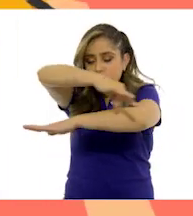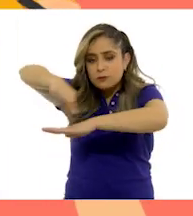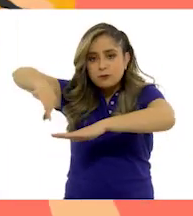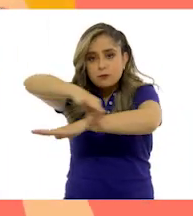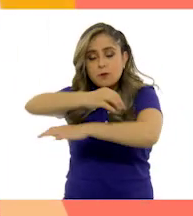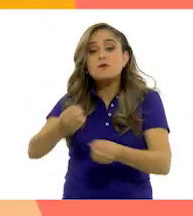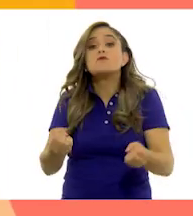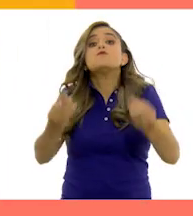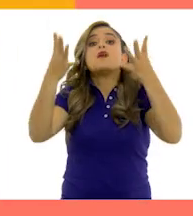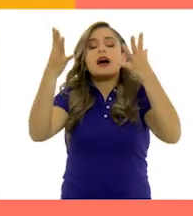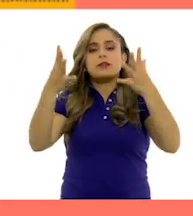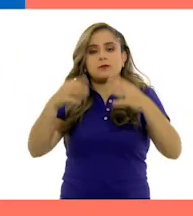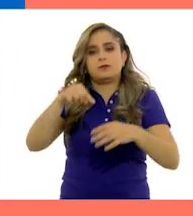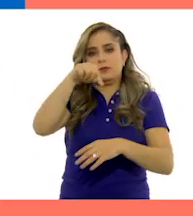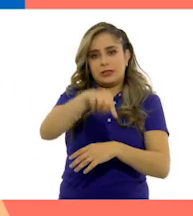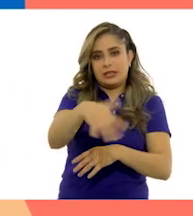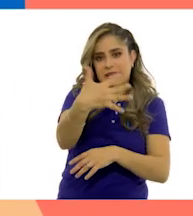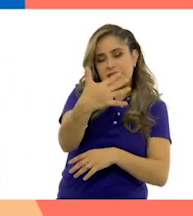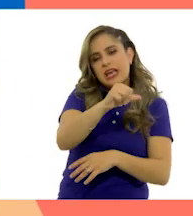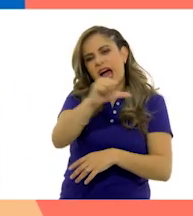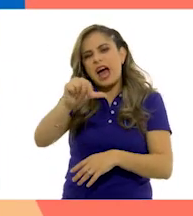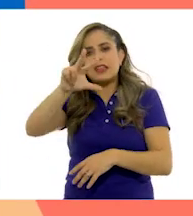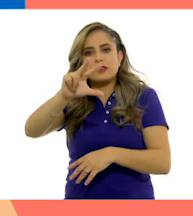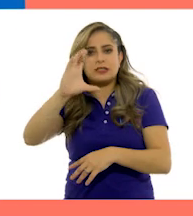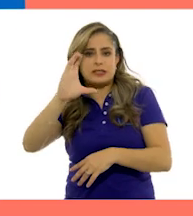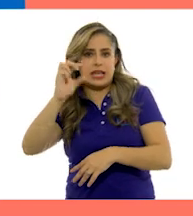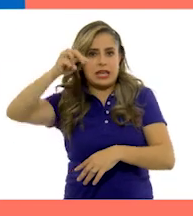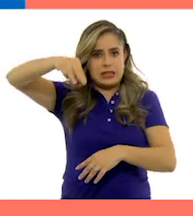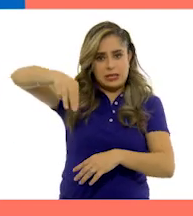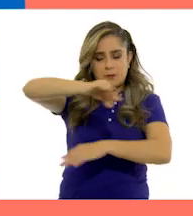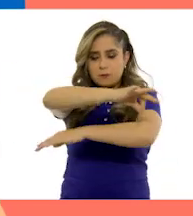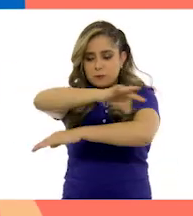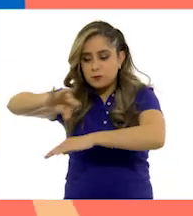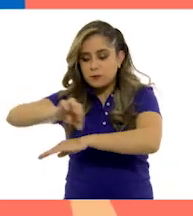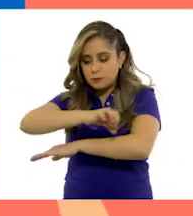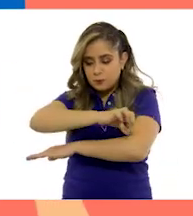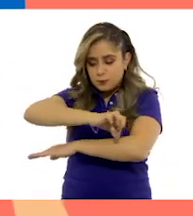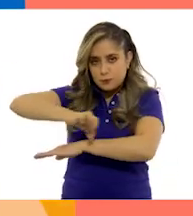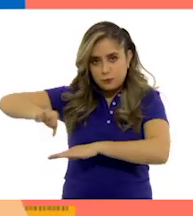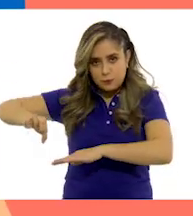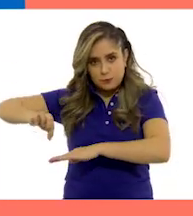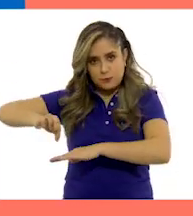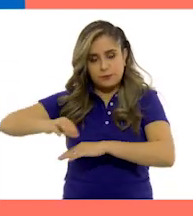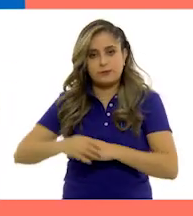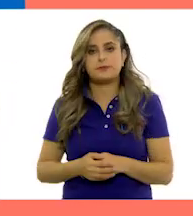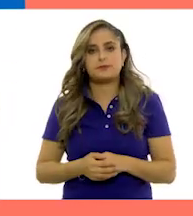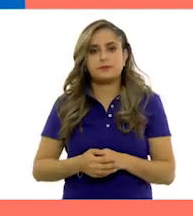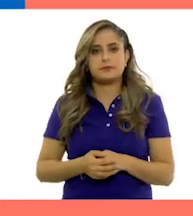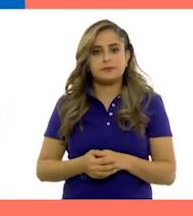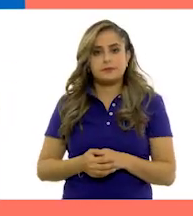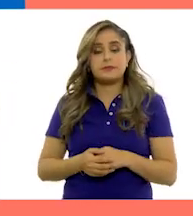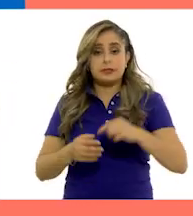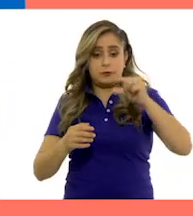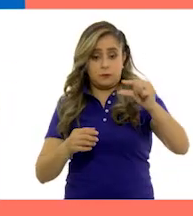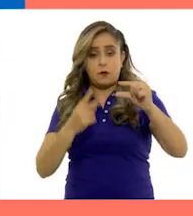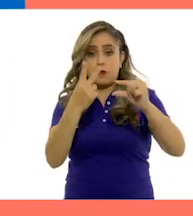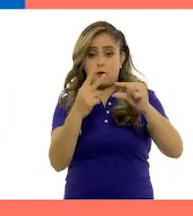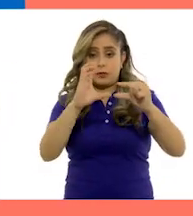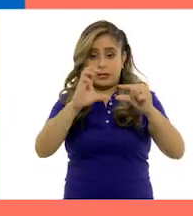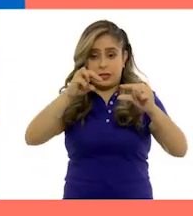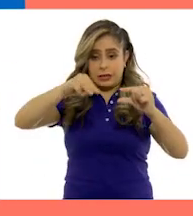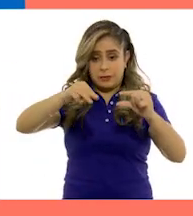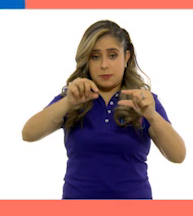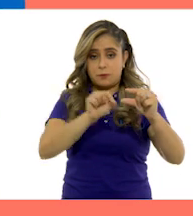el plumón o la pluma de 15 a 18 centímetros de largo de un lado, dejando un margen de